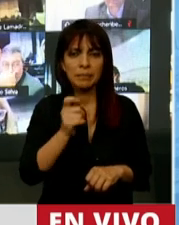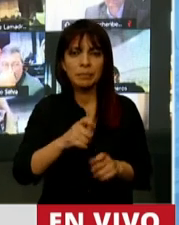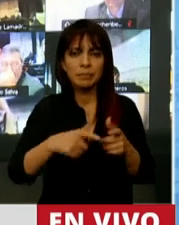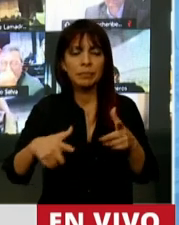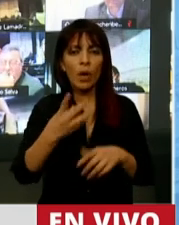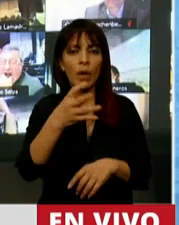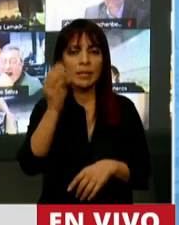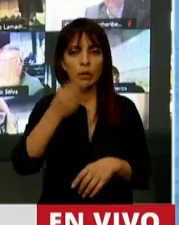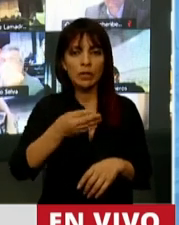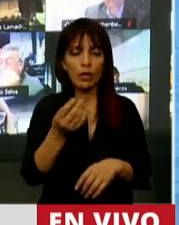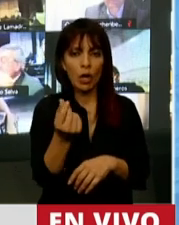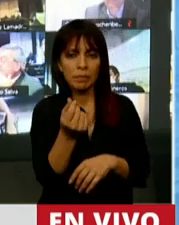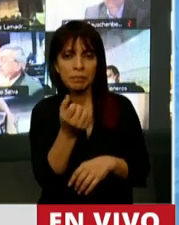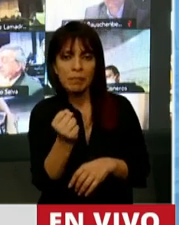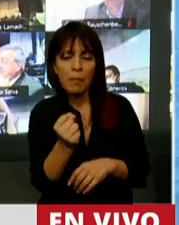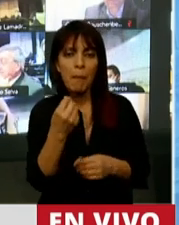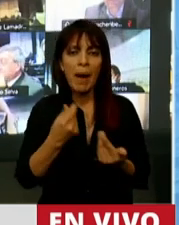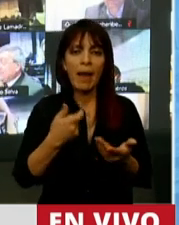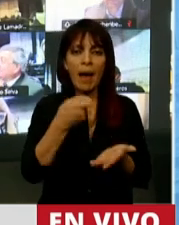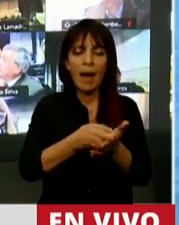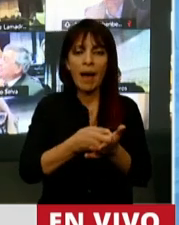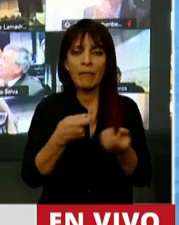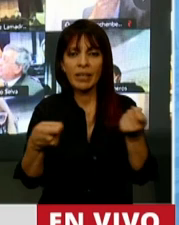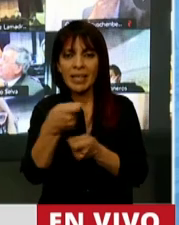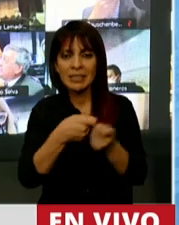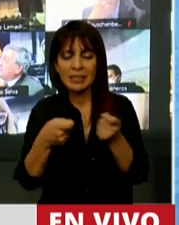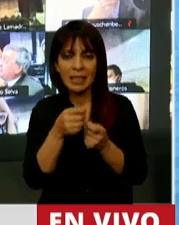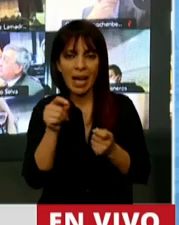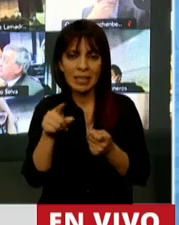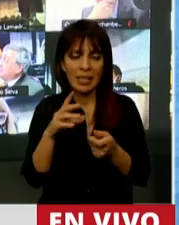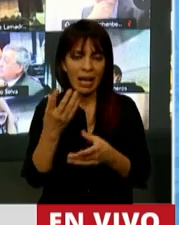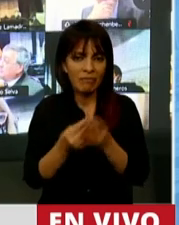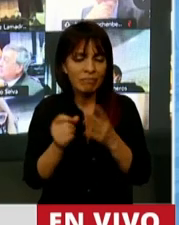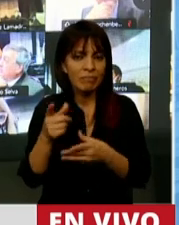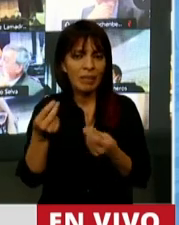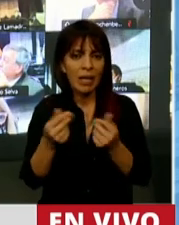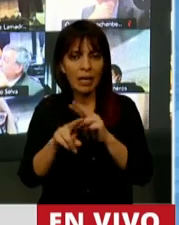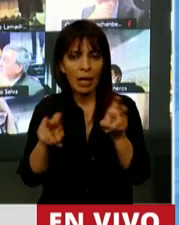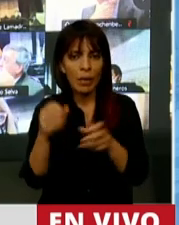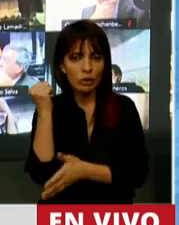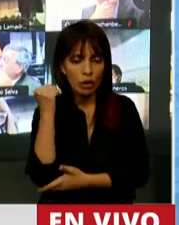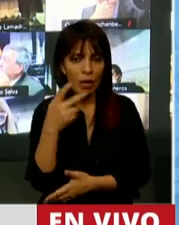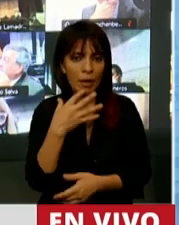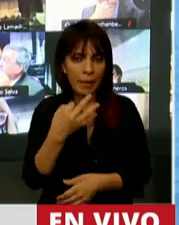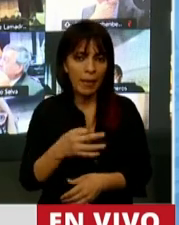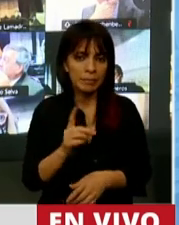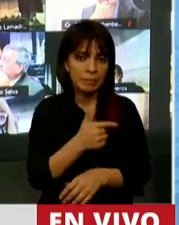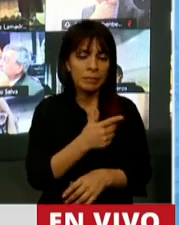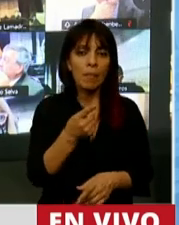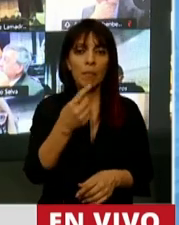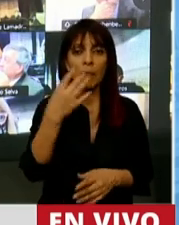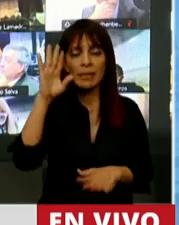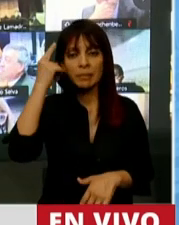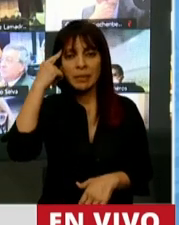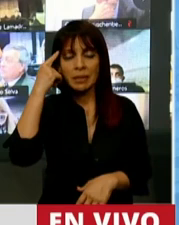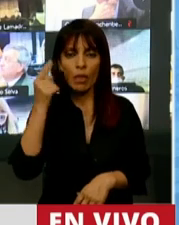del 40% para financiar el agujero fiscal, presidente, la verdad que es un dibujo. Sobre todo pensando